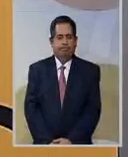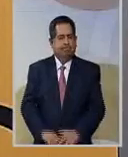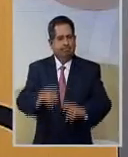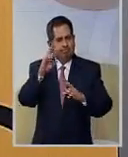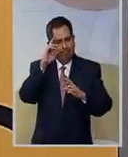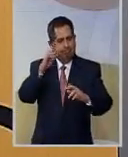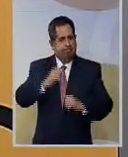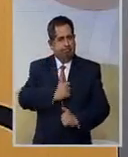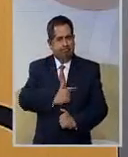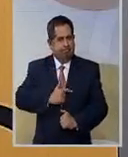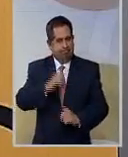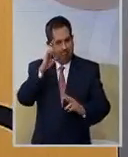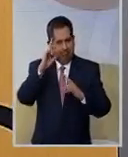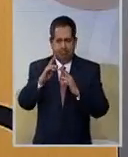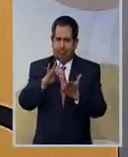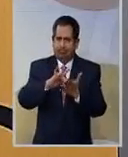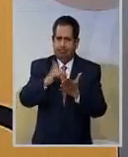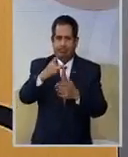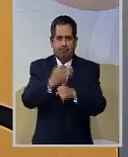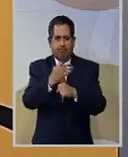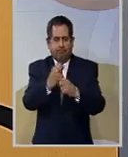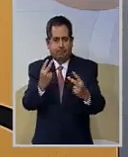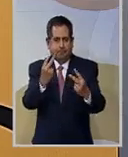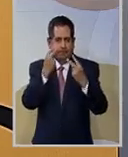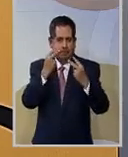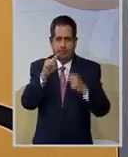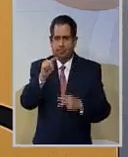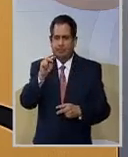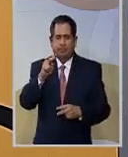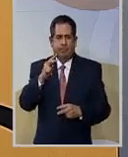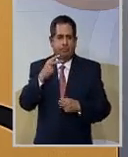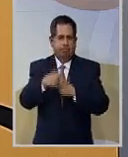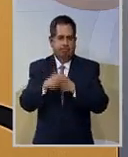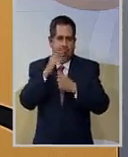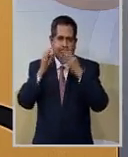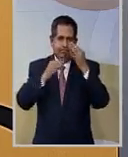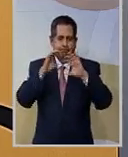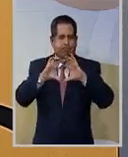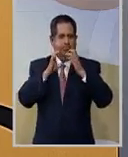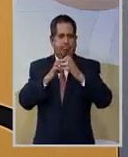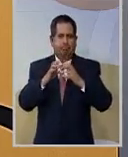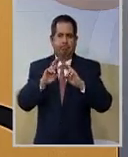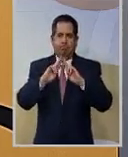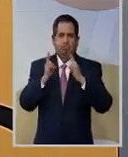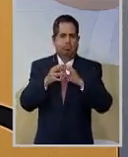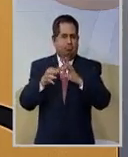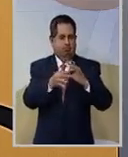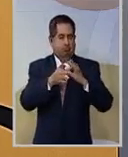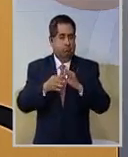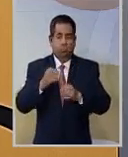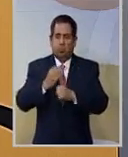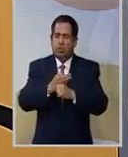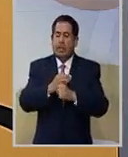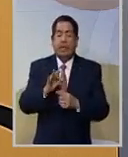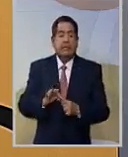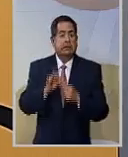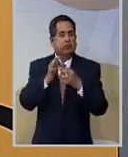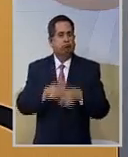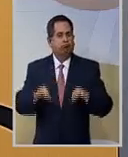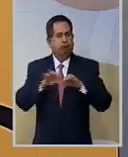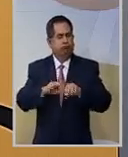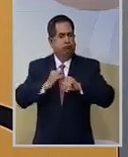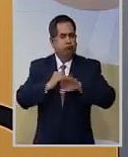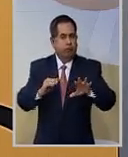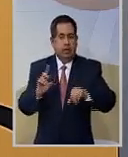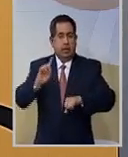tal? Les saludo con muchísimo gusto. Le agradezco que nos acompañe en la señal del canal del Congreso, el canal de la Unión, durante esta transmisión especial, este